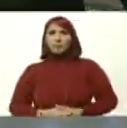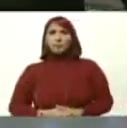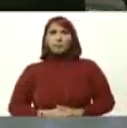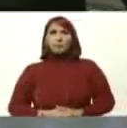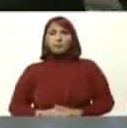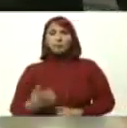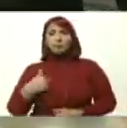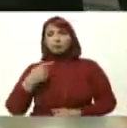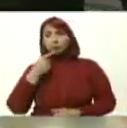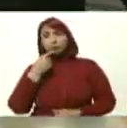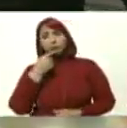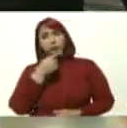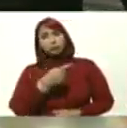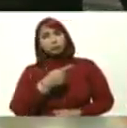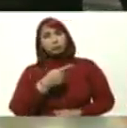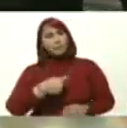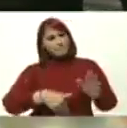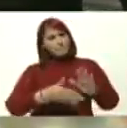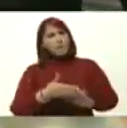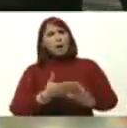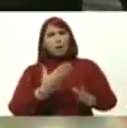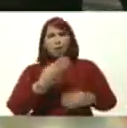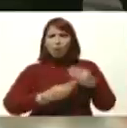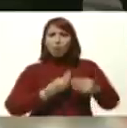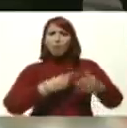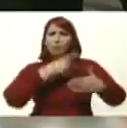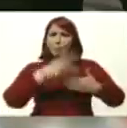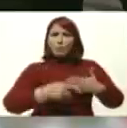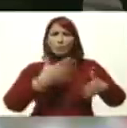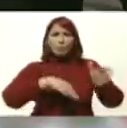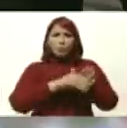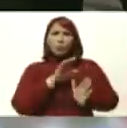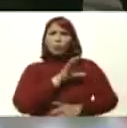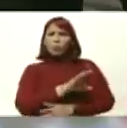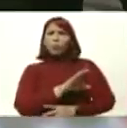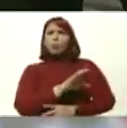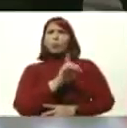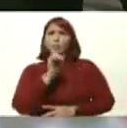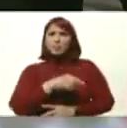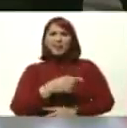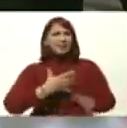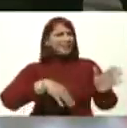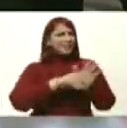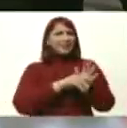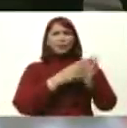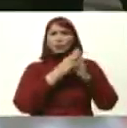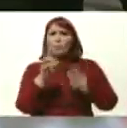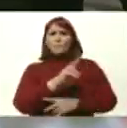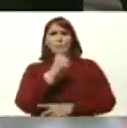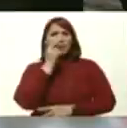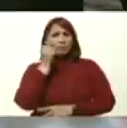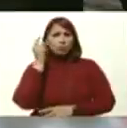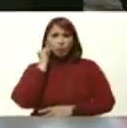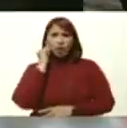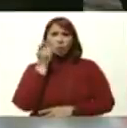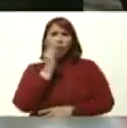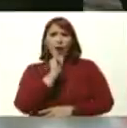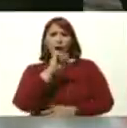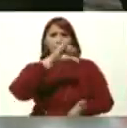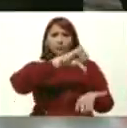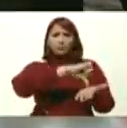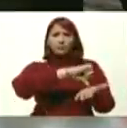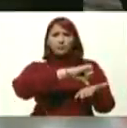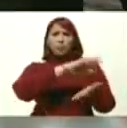Les dije, vamos a hacer el plan Vuelta a la Patria y que se regresen todos los venezolanos y venezolanas que están en el censo